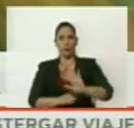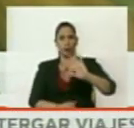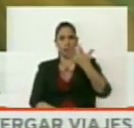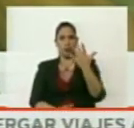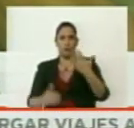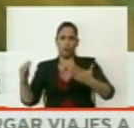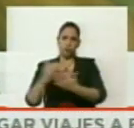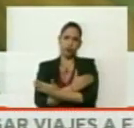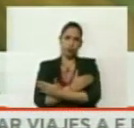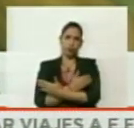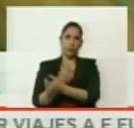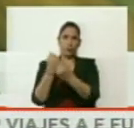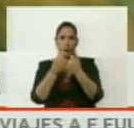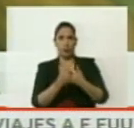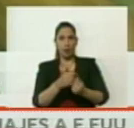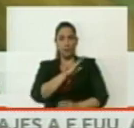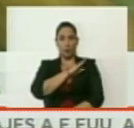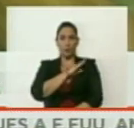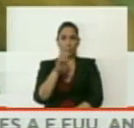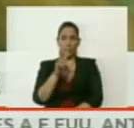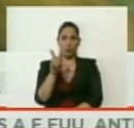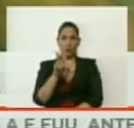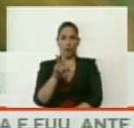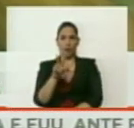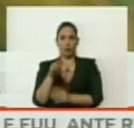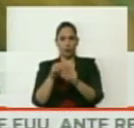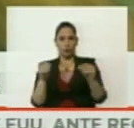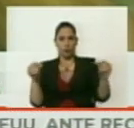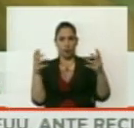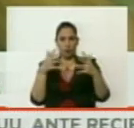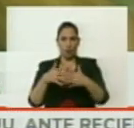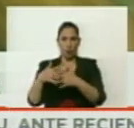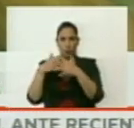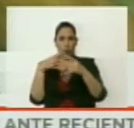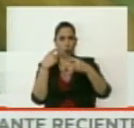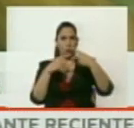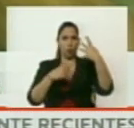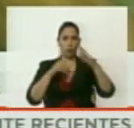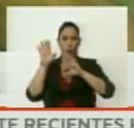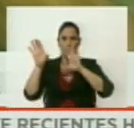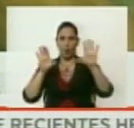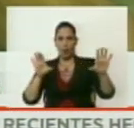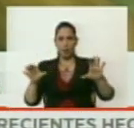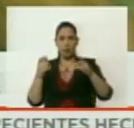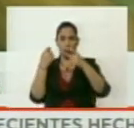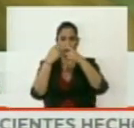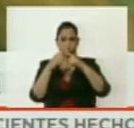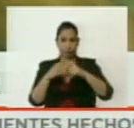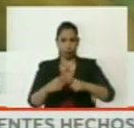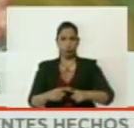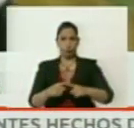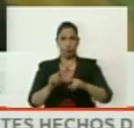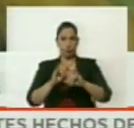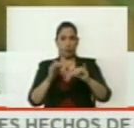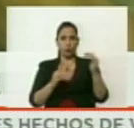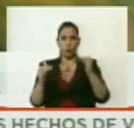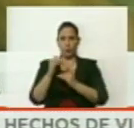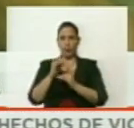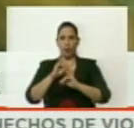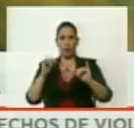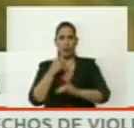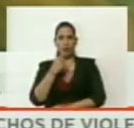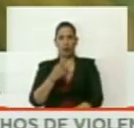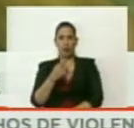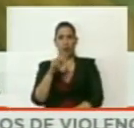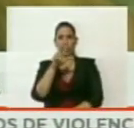Confisca bienes y activos, propiedad de Venezuela en territorio de Estados Unidos y otros países, en una cifra que ya supera, como les dije, los